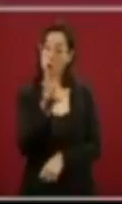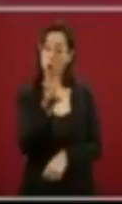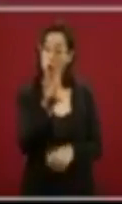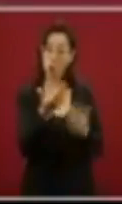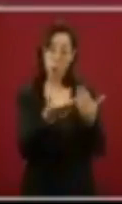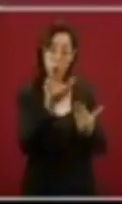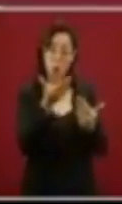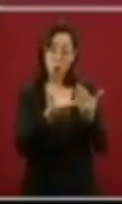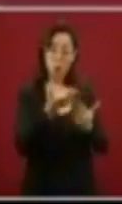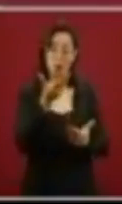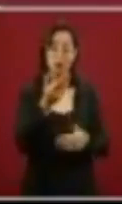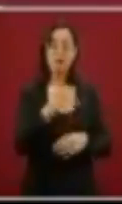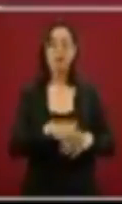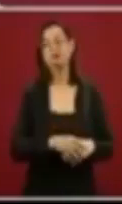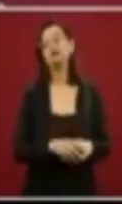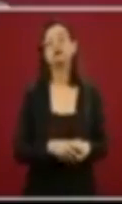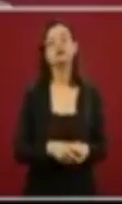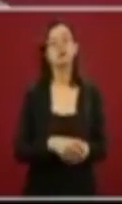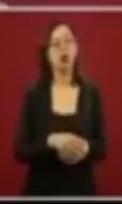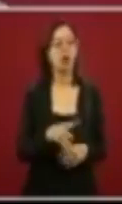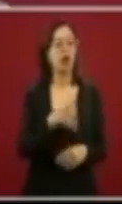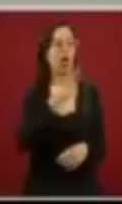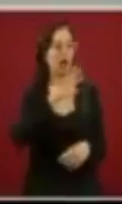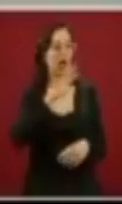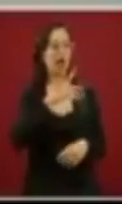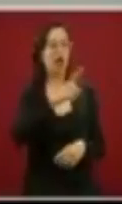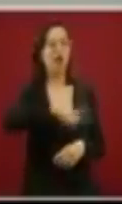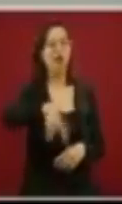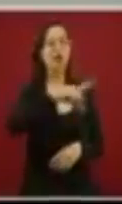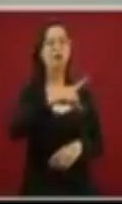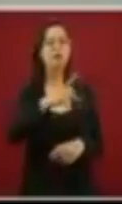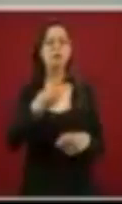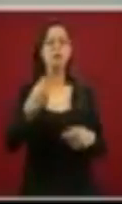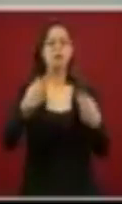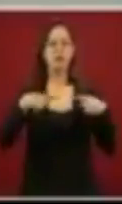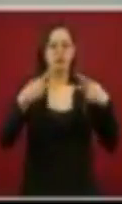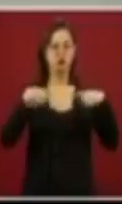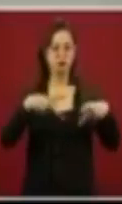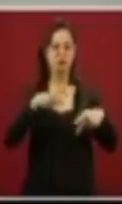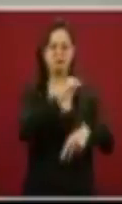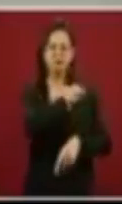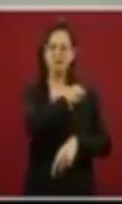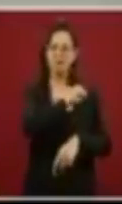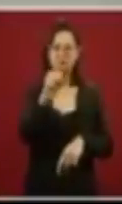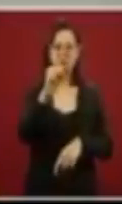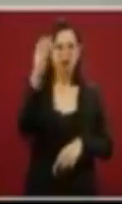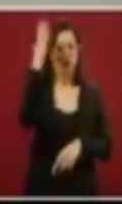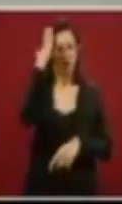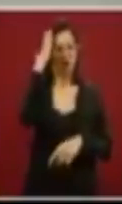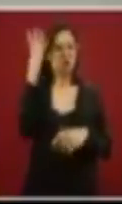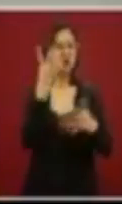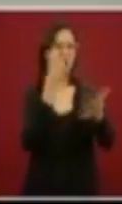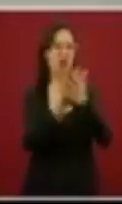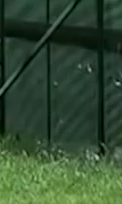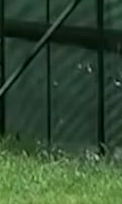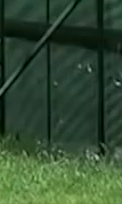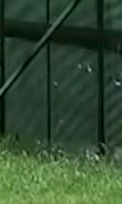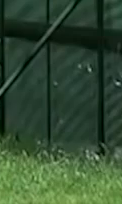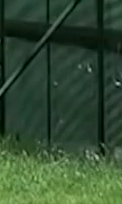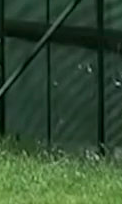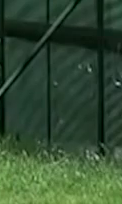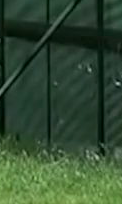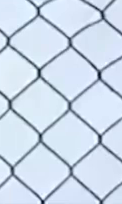fueron unas entrevistas a sicarios que están en las cárceles. Buen trabajo de investigación.